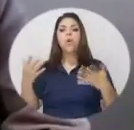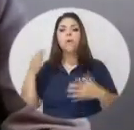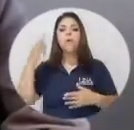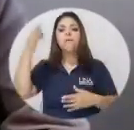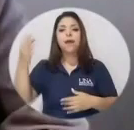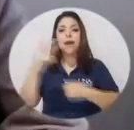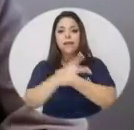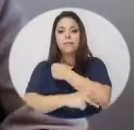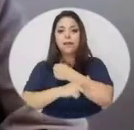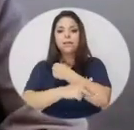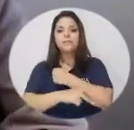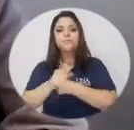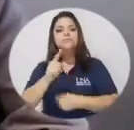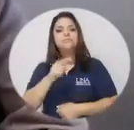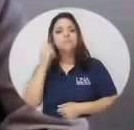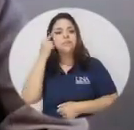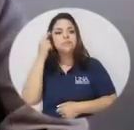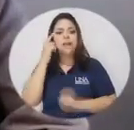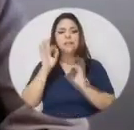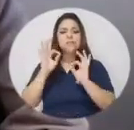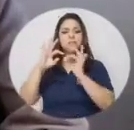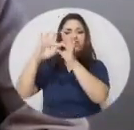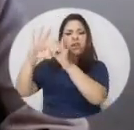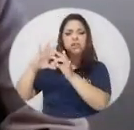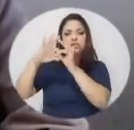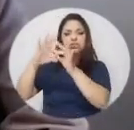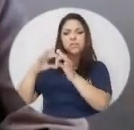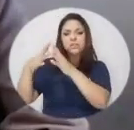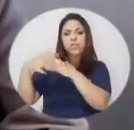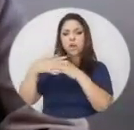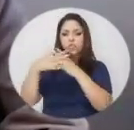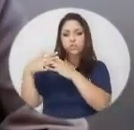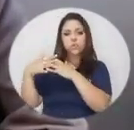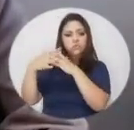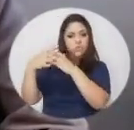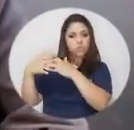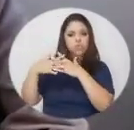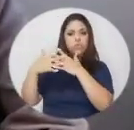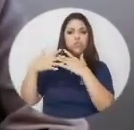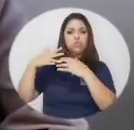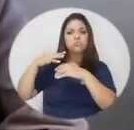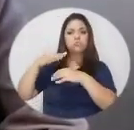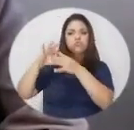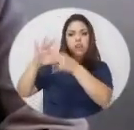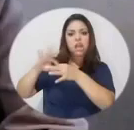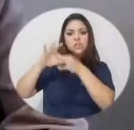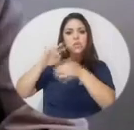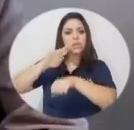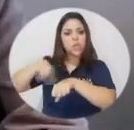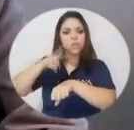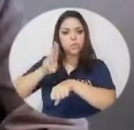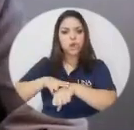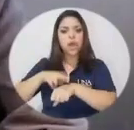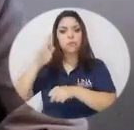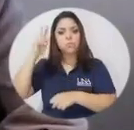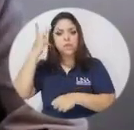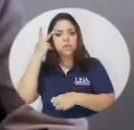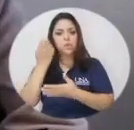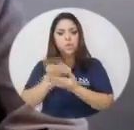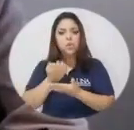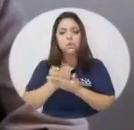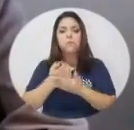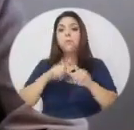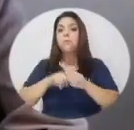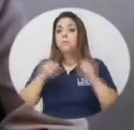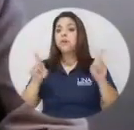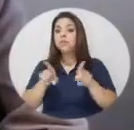va a ver el país, valorar muy bien cuál es su relación con los Estados Unidos, una relación natural en términos